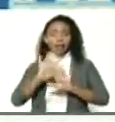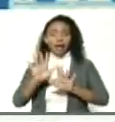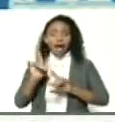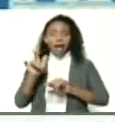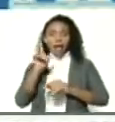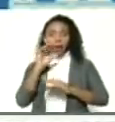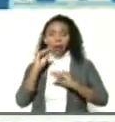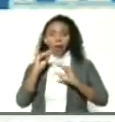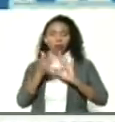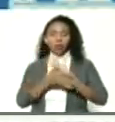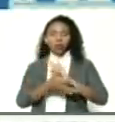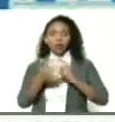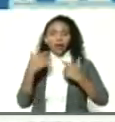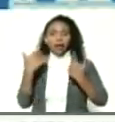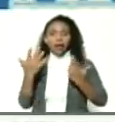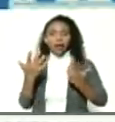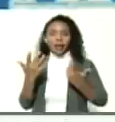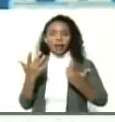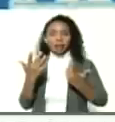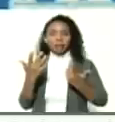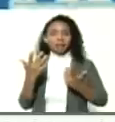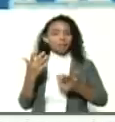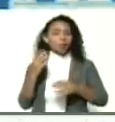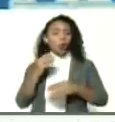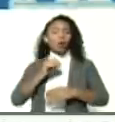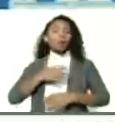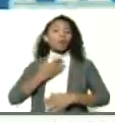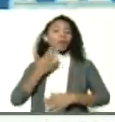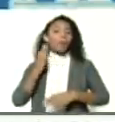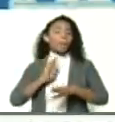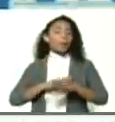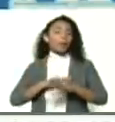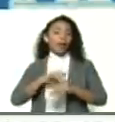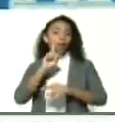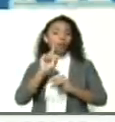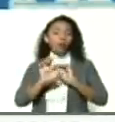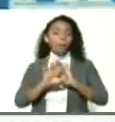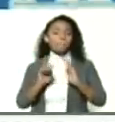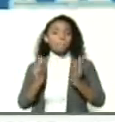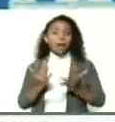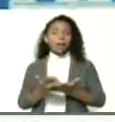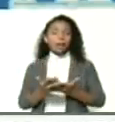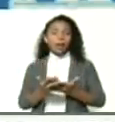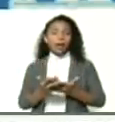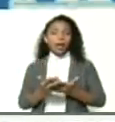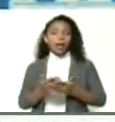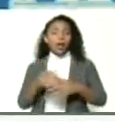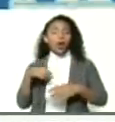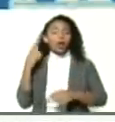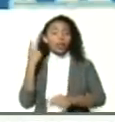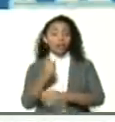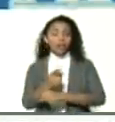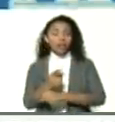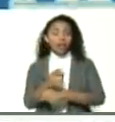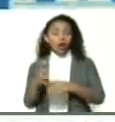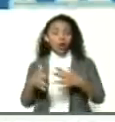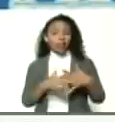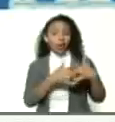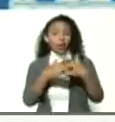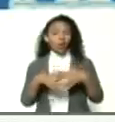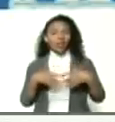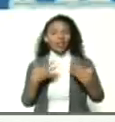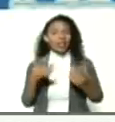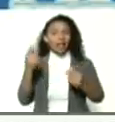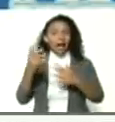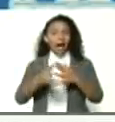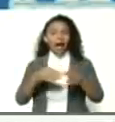hablaba, bueno, sobre lo que podría ocurrir en una pandemia. Y de lo que debería hacer los Estados Unidos, ¿qué es lo que está haciendo